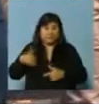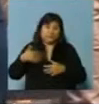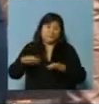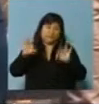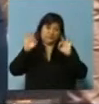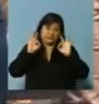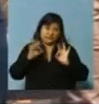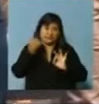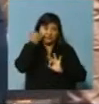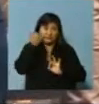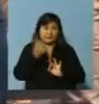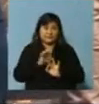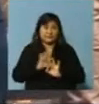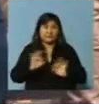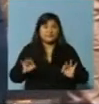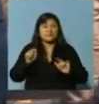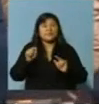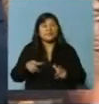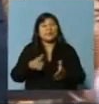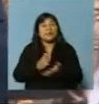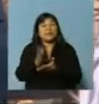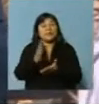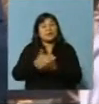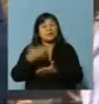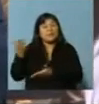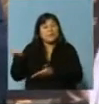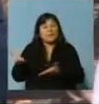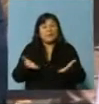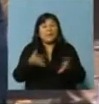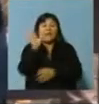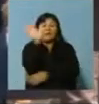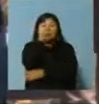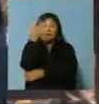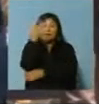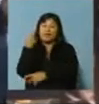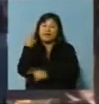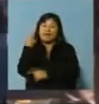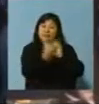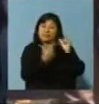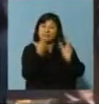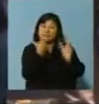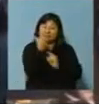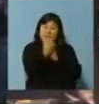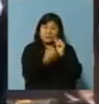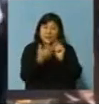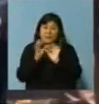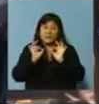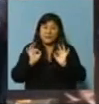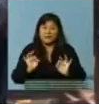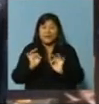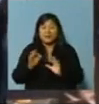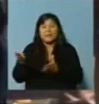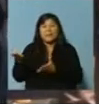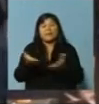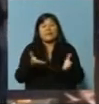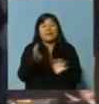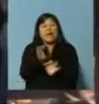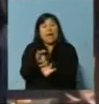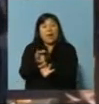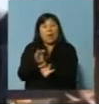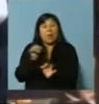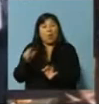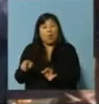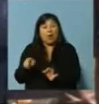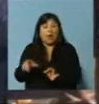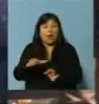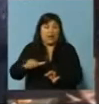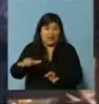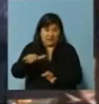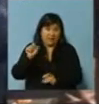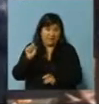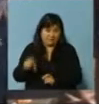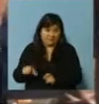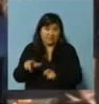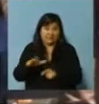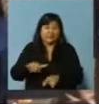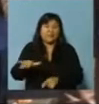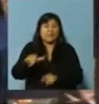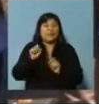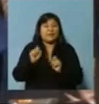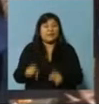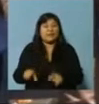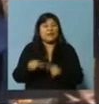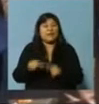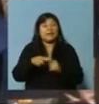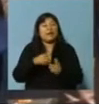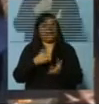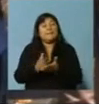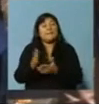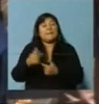estrofas del himno nacional argentino. Seguidamente vamos a despedir a las banderas de ceremonia de los establecimientos educativos de la jurisdicción, quienes